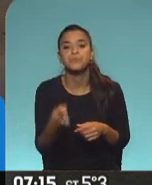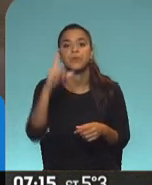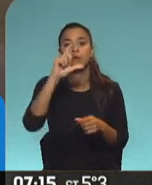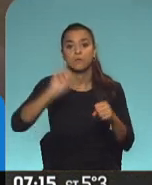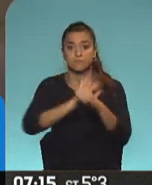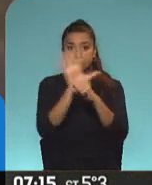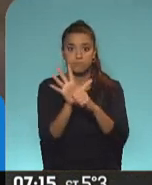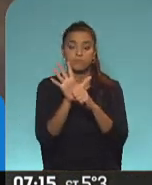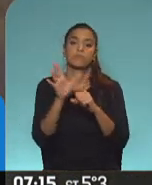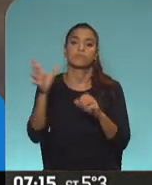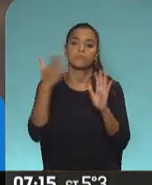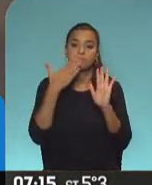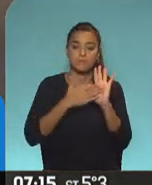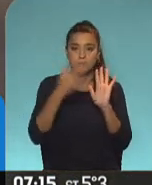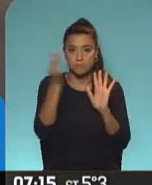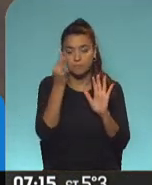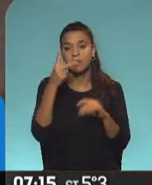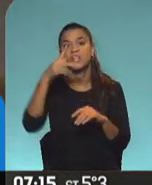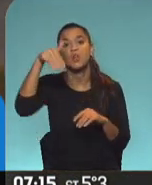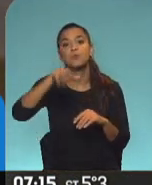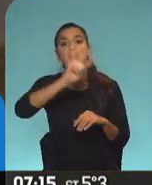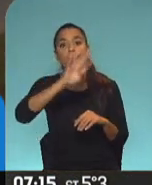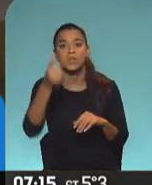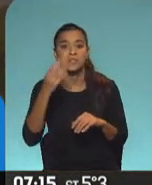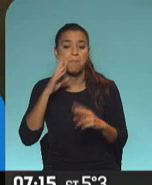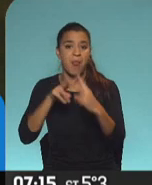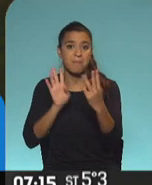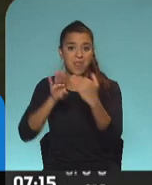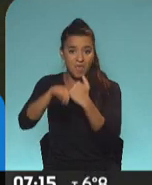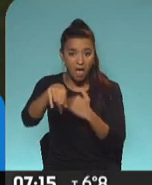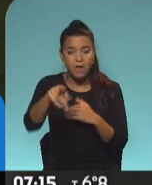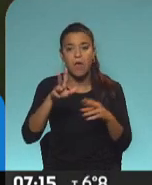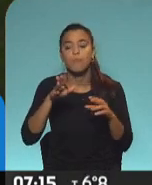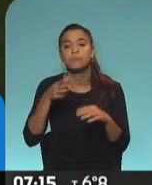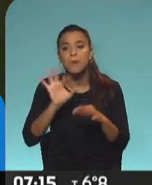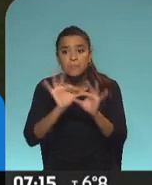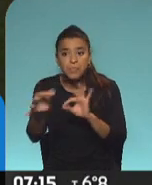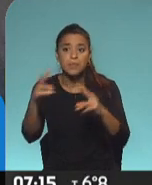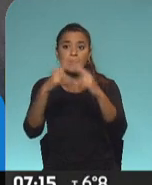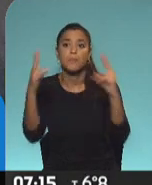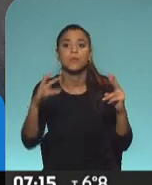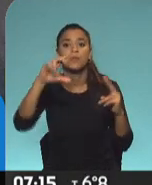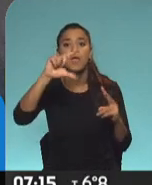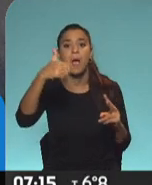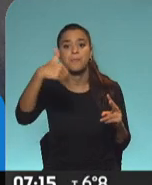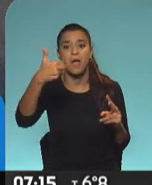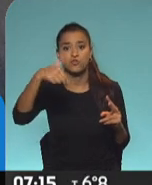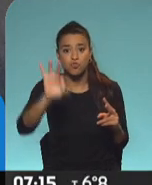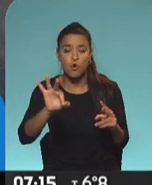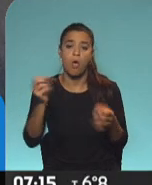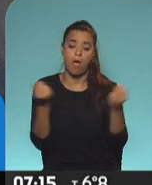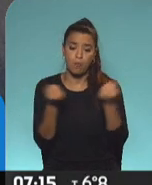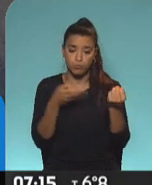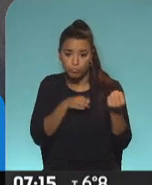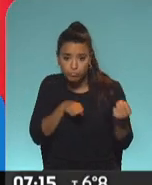COVID-19 está ubicado en el kilómetro 46 de la ruta Panamericana, cercano al puente de la calle Camaño. Se accederá en auto